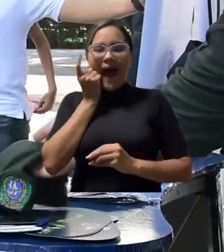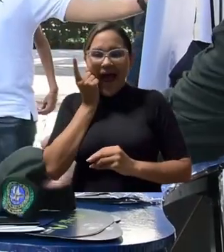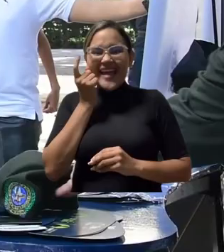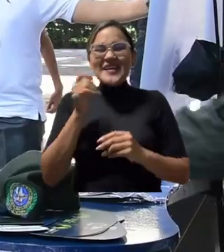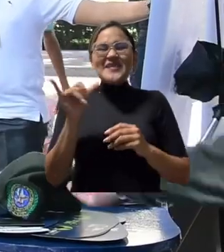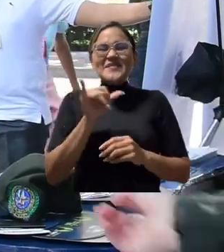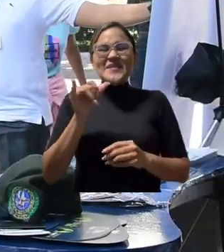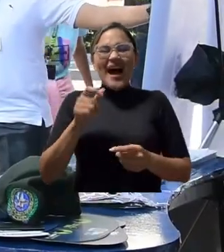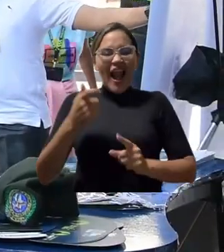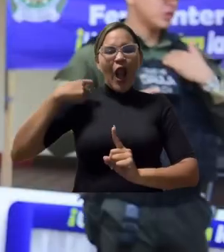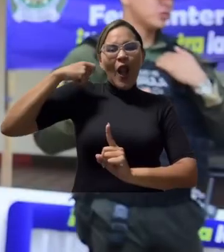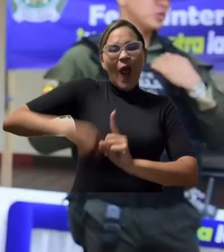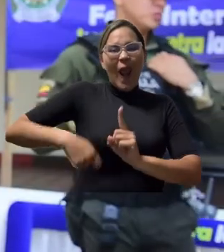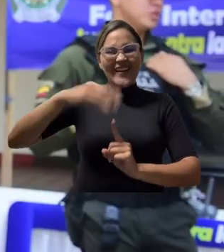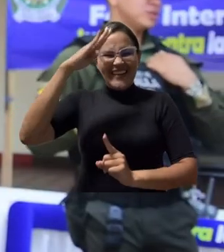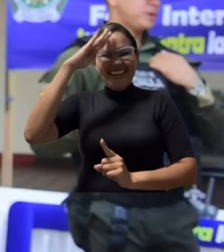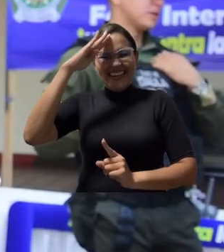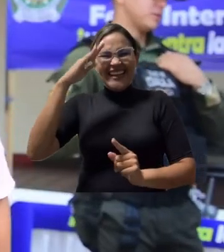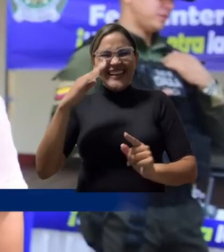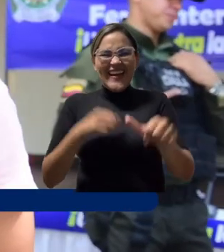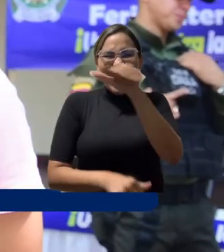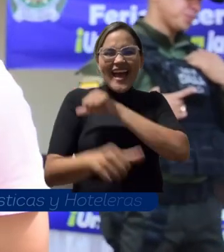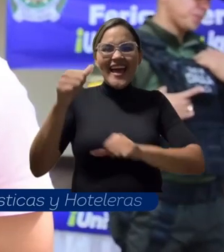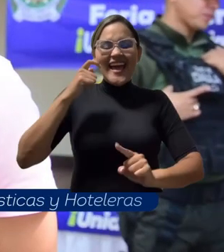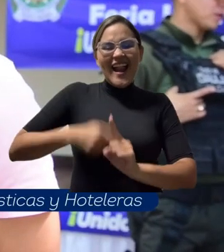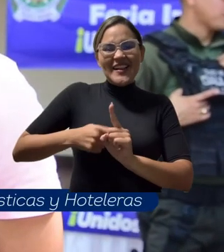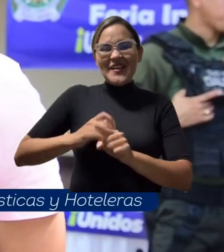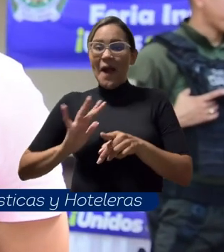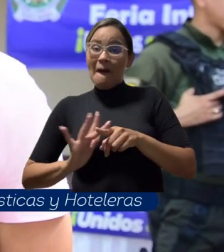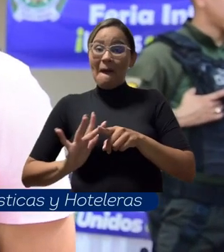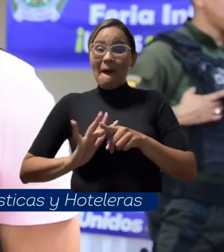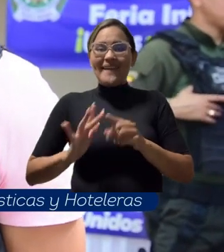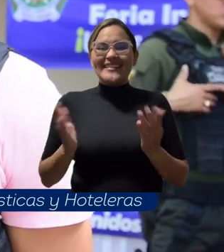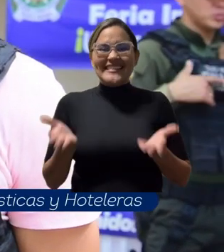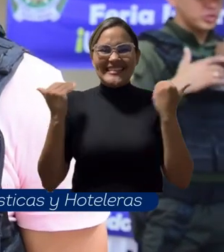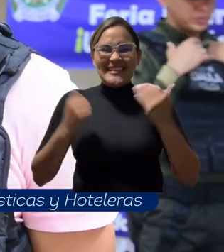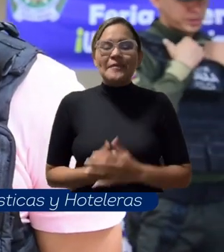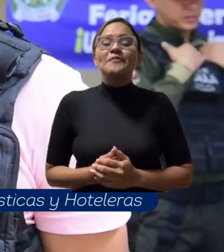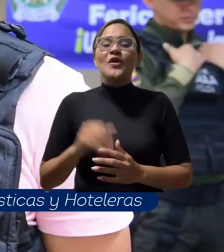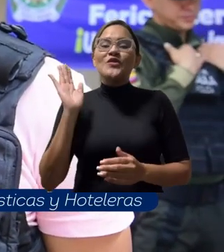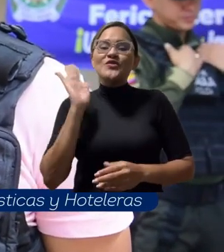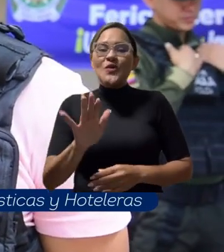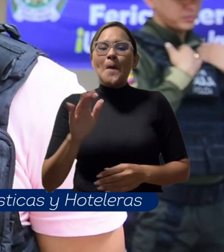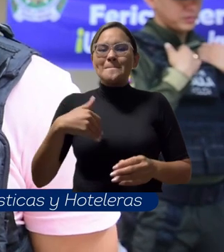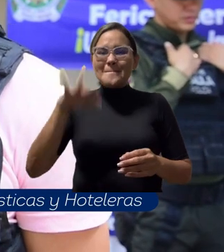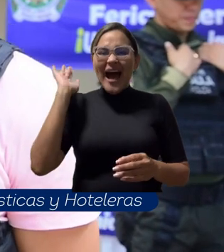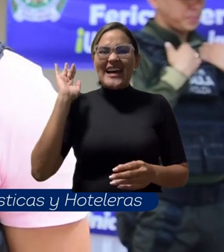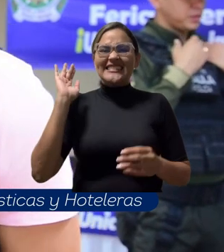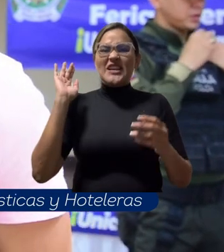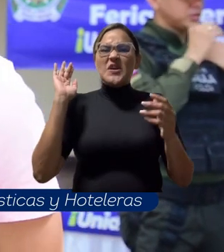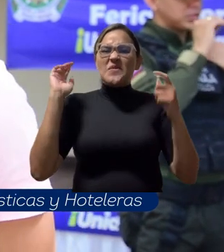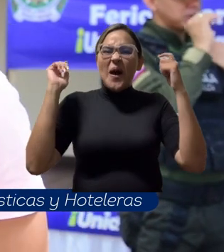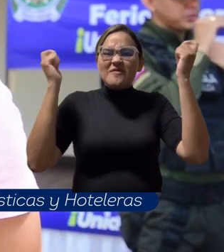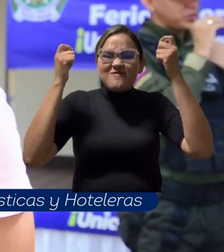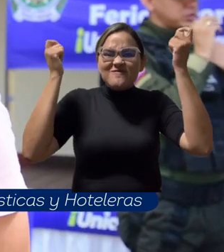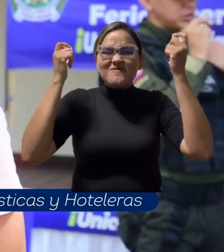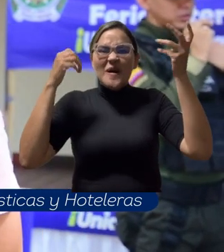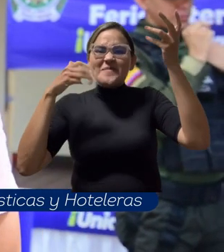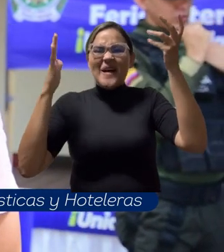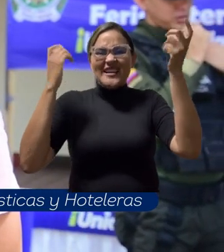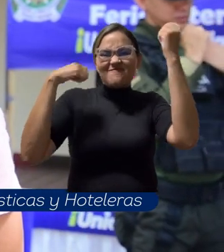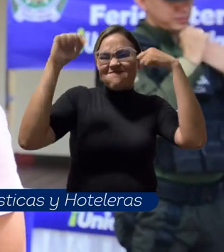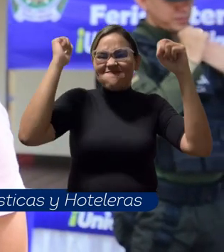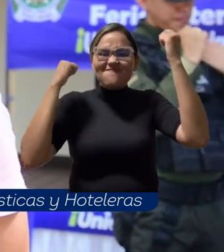gaula por unos instantes. Viviendo una experiencia como hombre gaula en la feria interactiva, pues hemos aprendido mucho acerca de